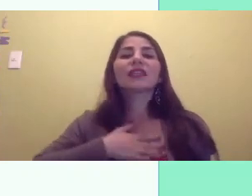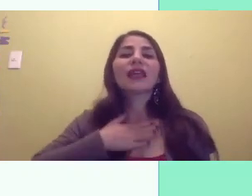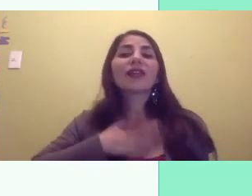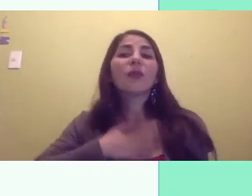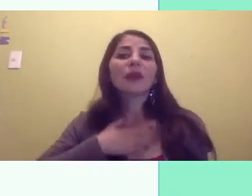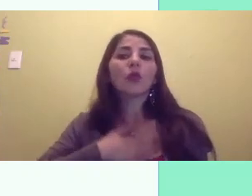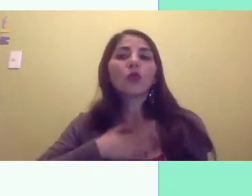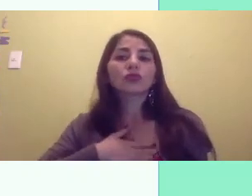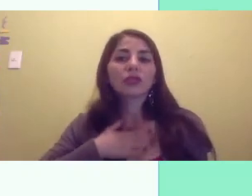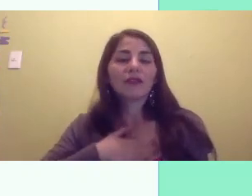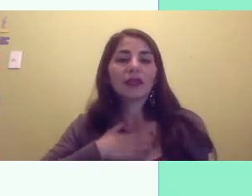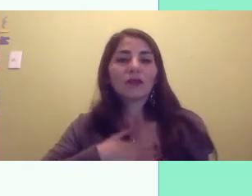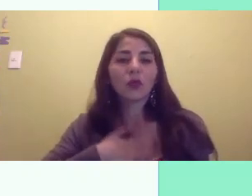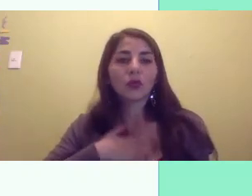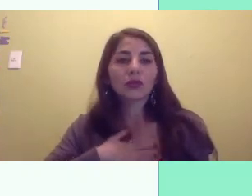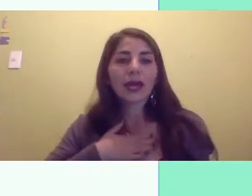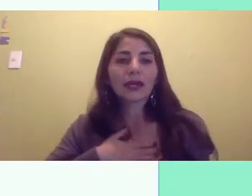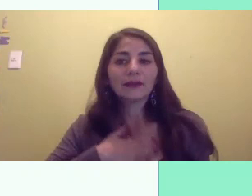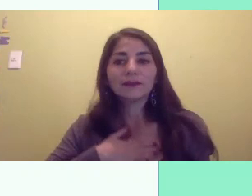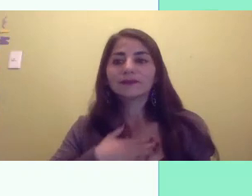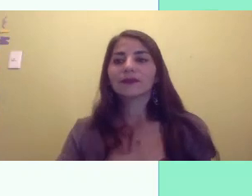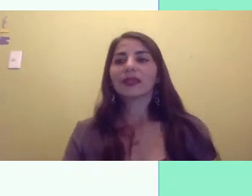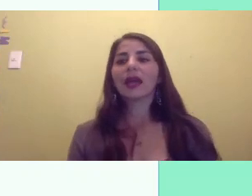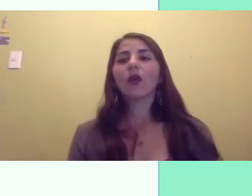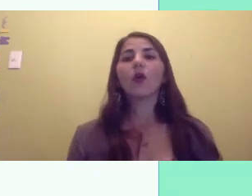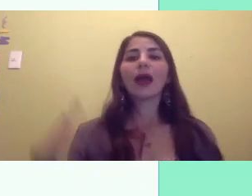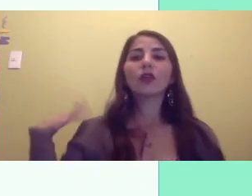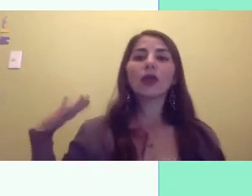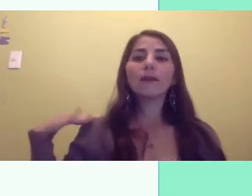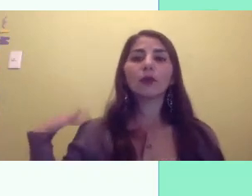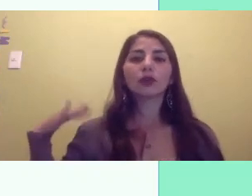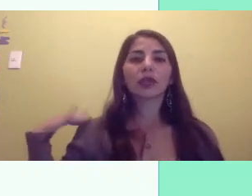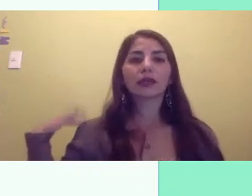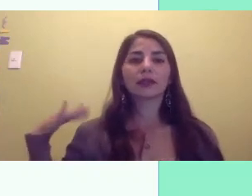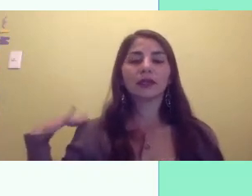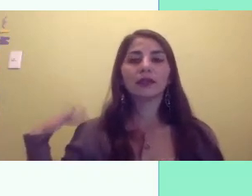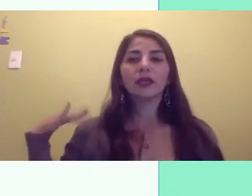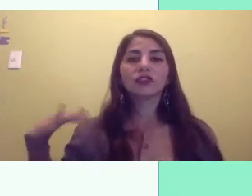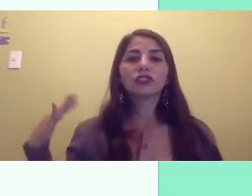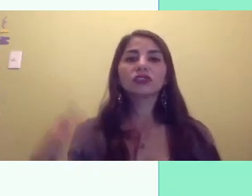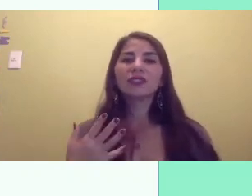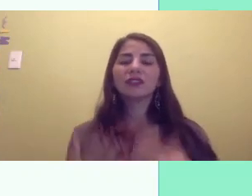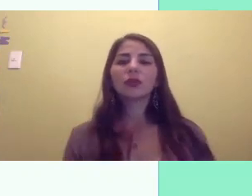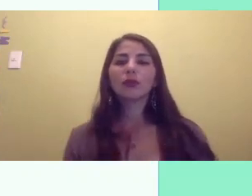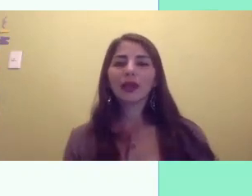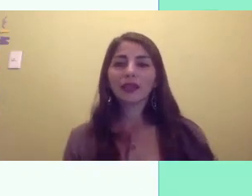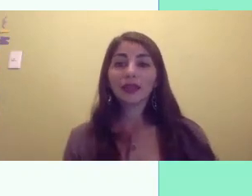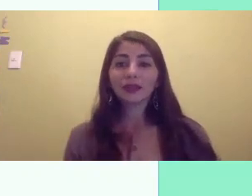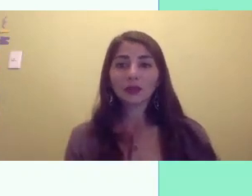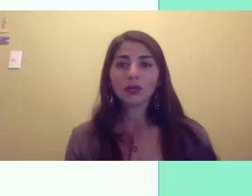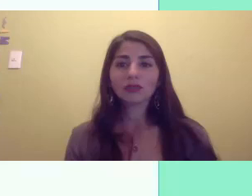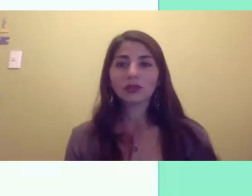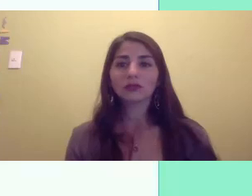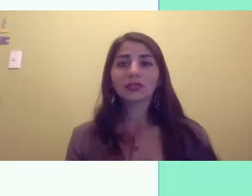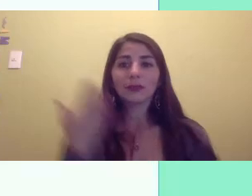quiero decir que algo me gusta, el verbo gustar, ¿ya? O algo importante. Entonces son distintos lugares